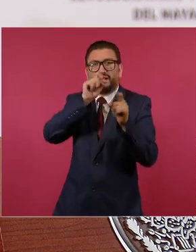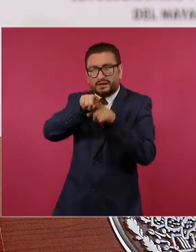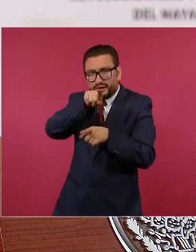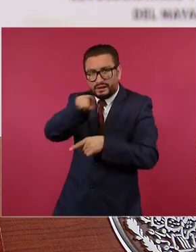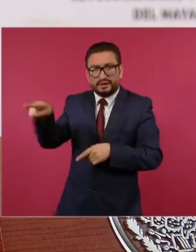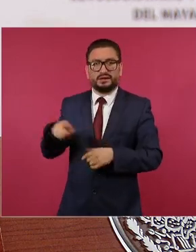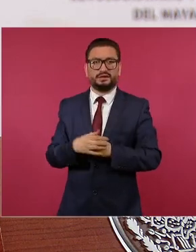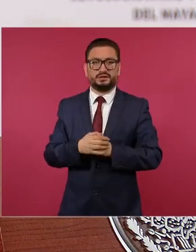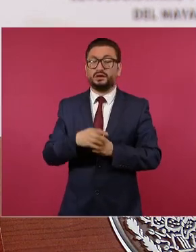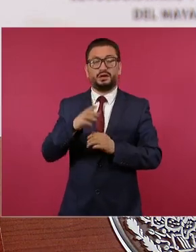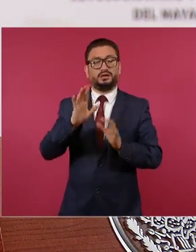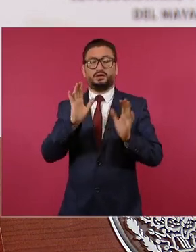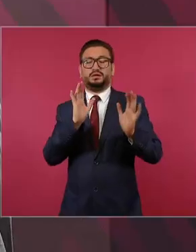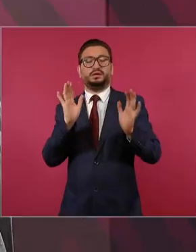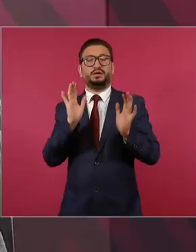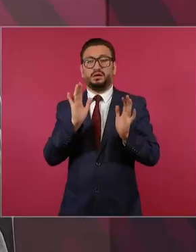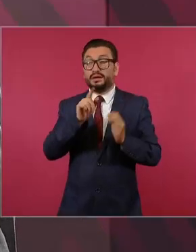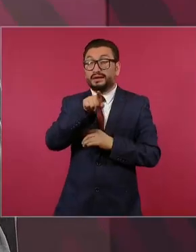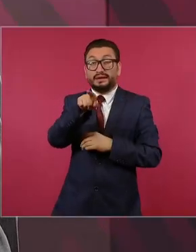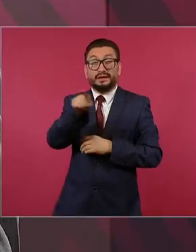pero ellos quieren tener